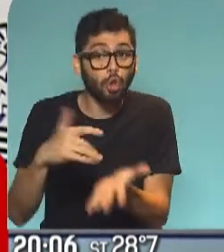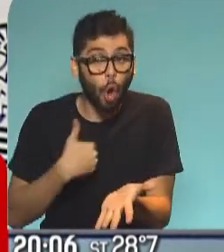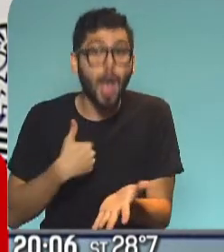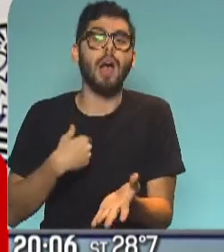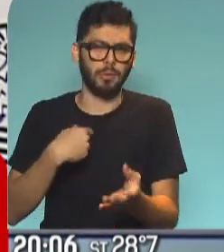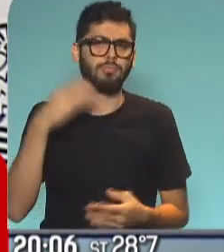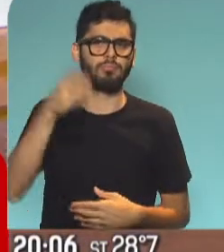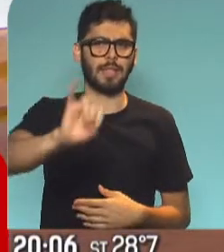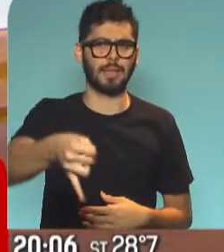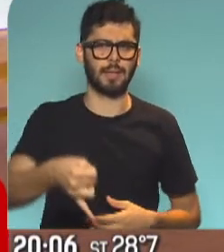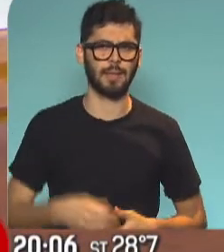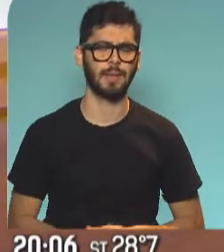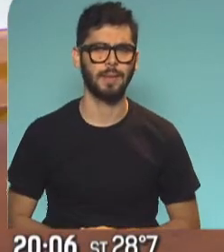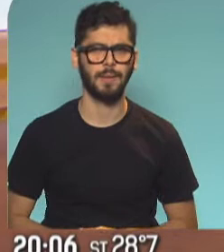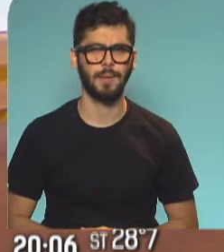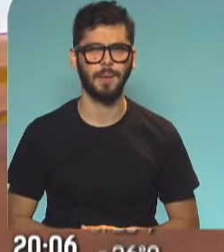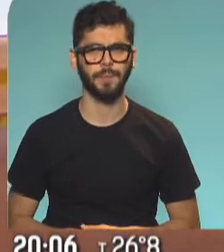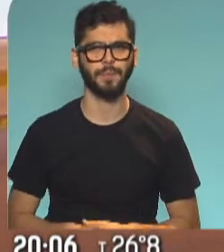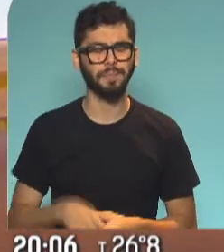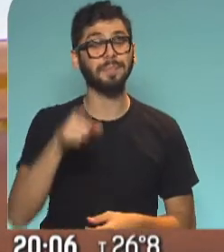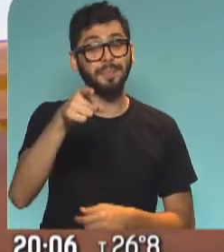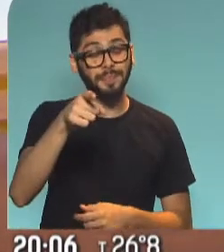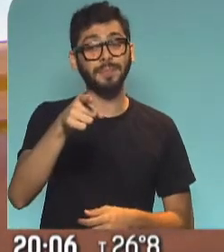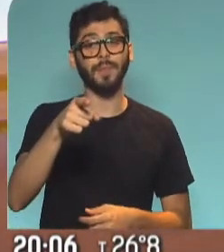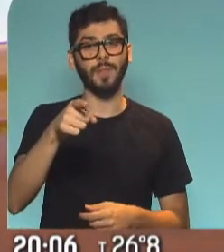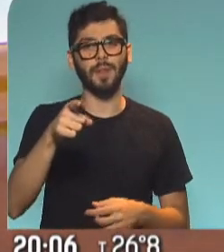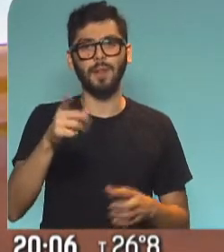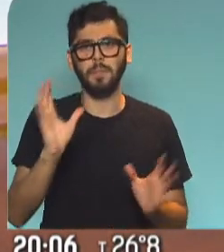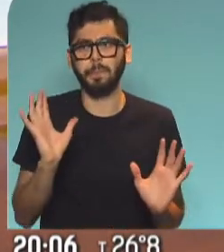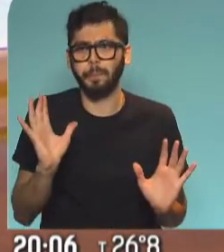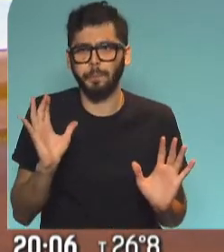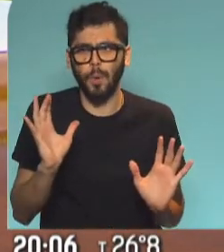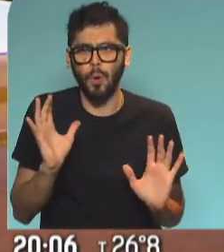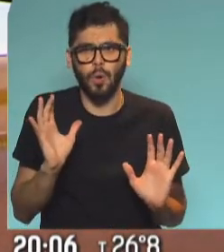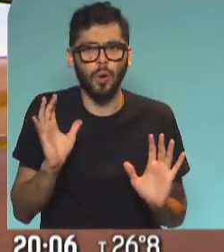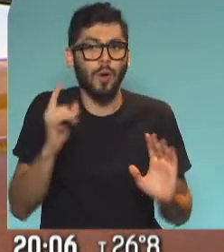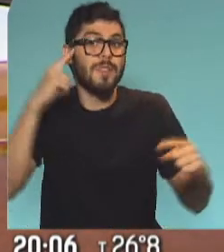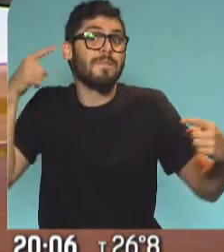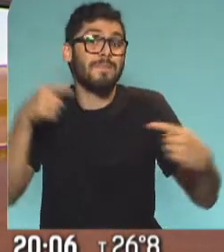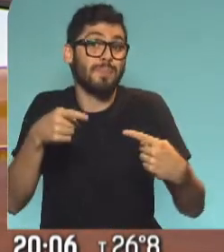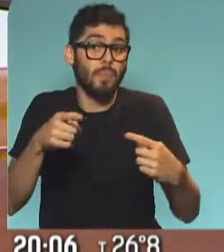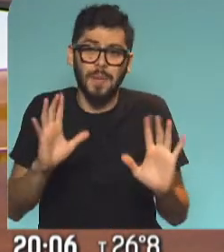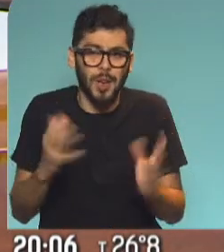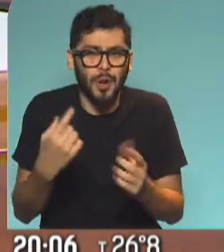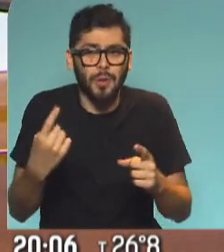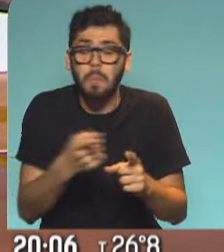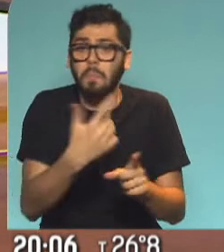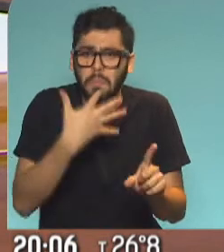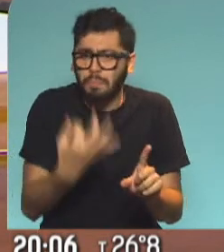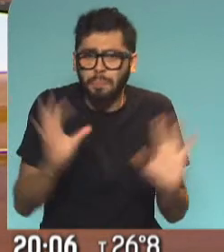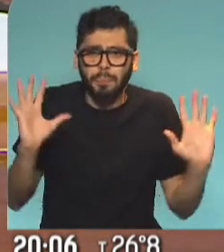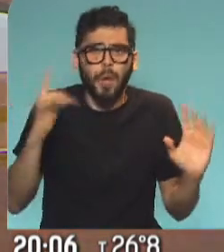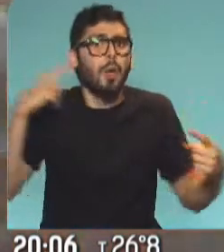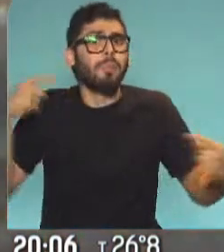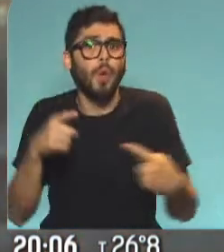que pertenecemos. Bueno, allí hay una idea con la que no se puede no estar de acuerdo. Verdaderamente está en lo cierto Fernán Quirós cuando dice que esto